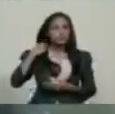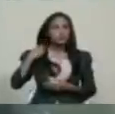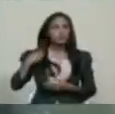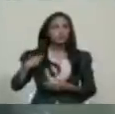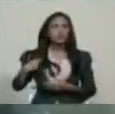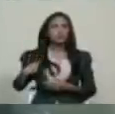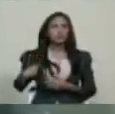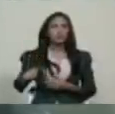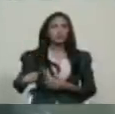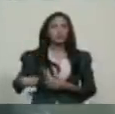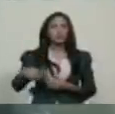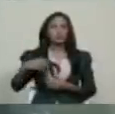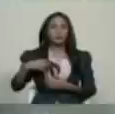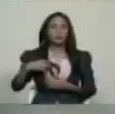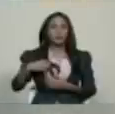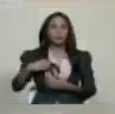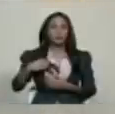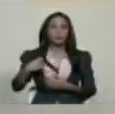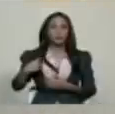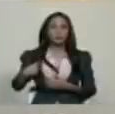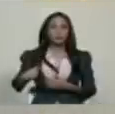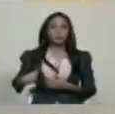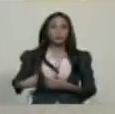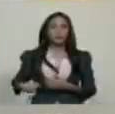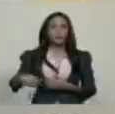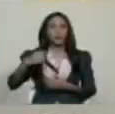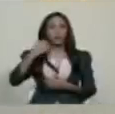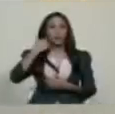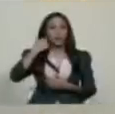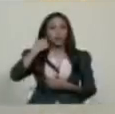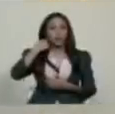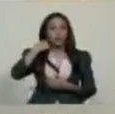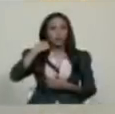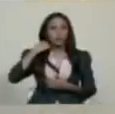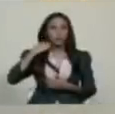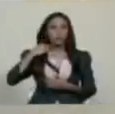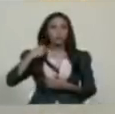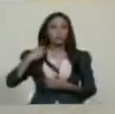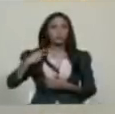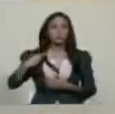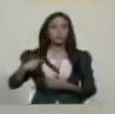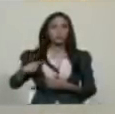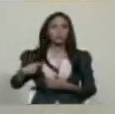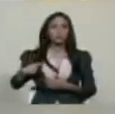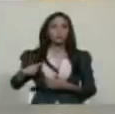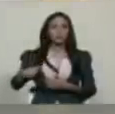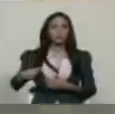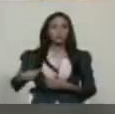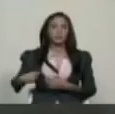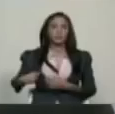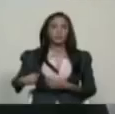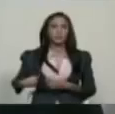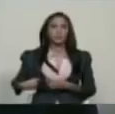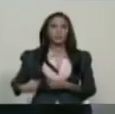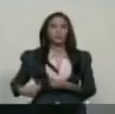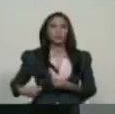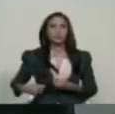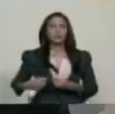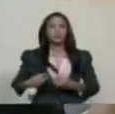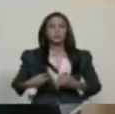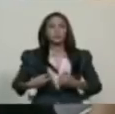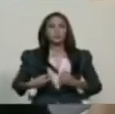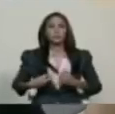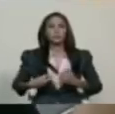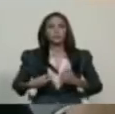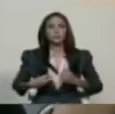fíjense, que hay que ir hilvanando, articulando. Los procesos productivos son